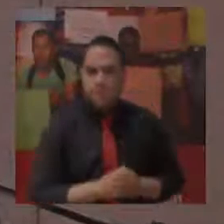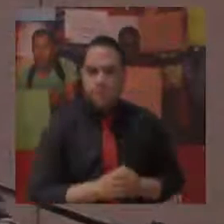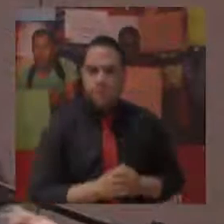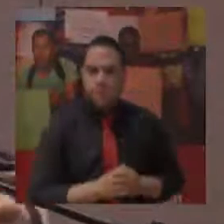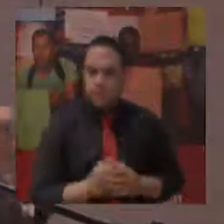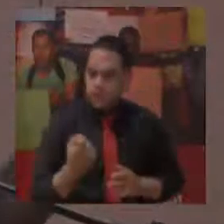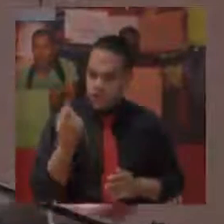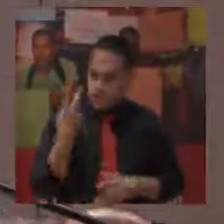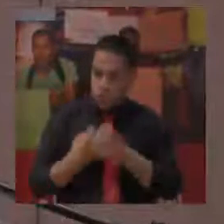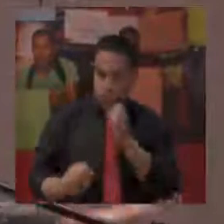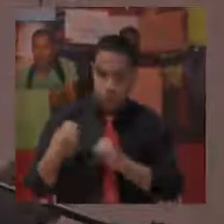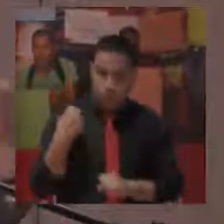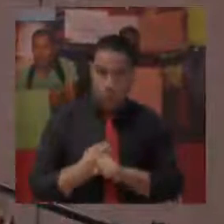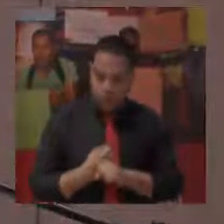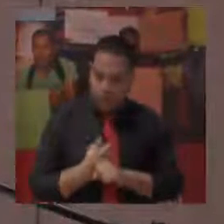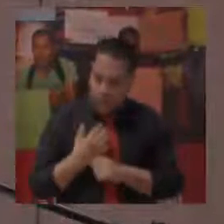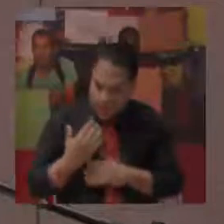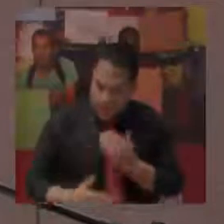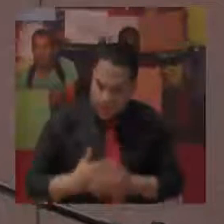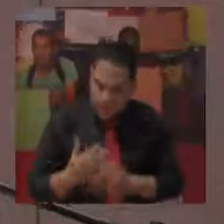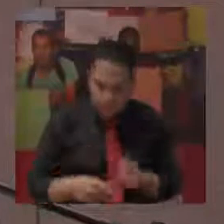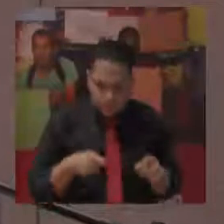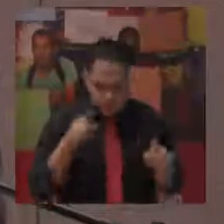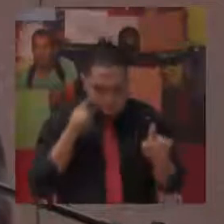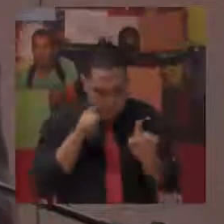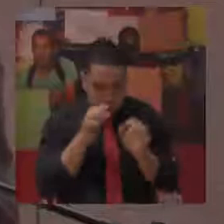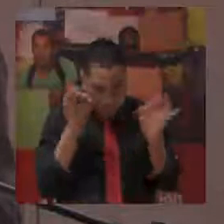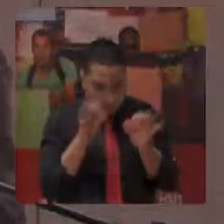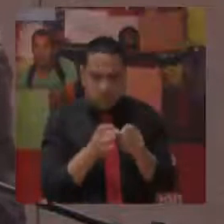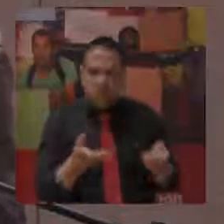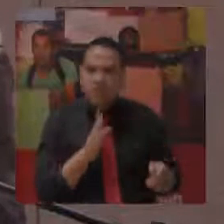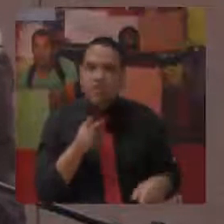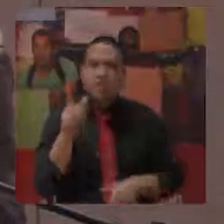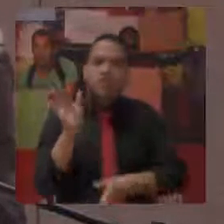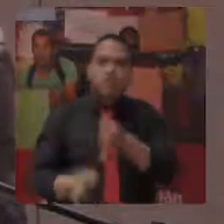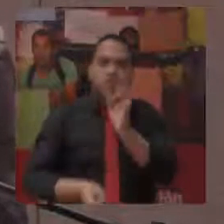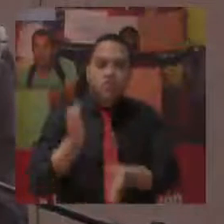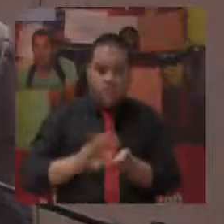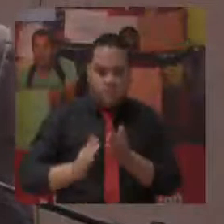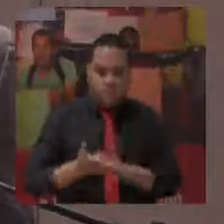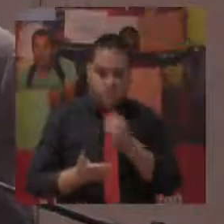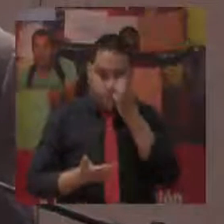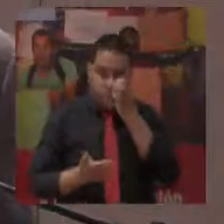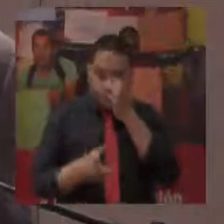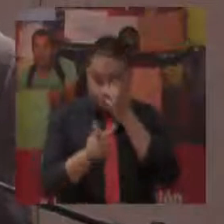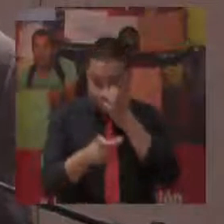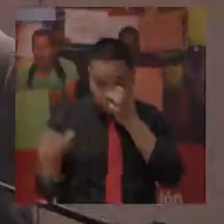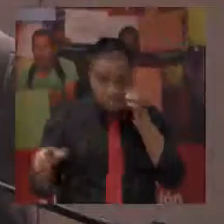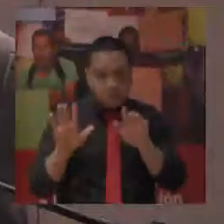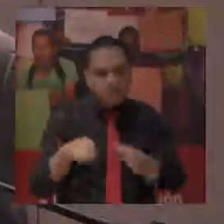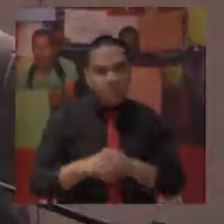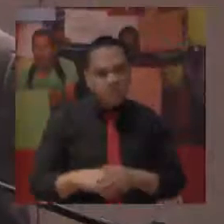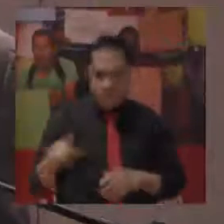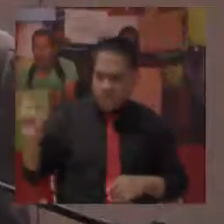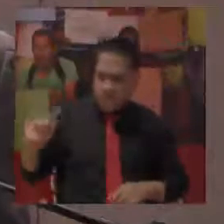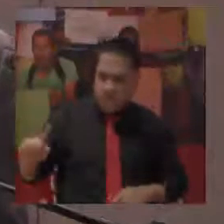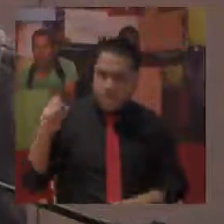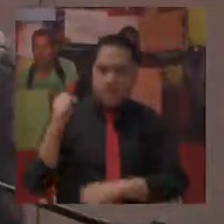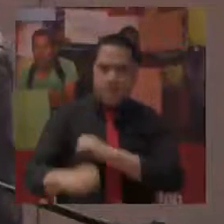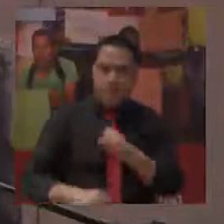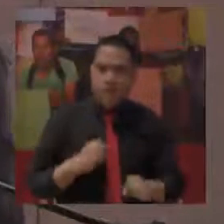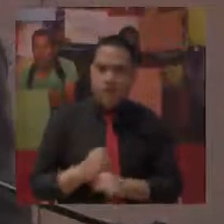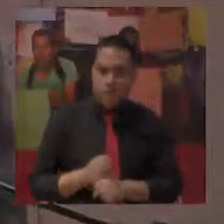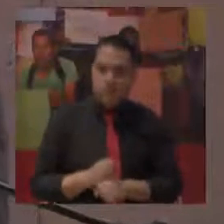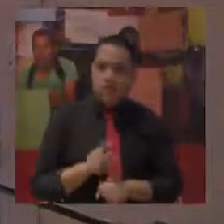hace 2 años venimos adelantando un proceso diferencial para los postulados de justicia y paz. Son personas que vienen de varios años de